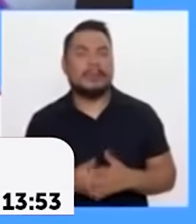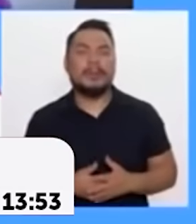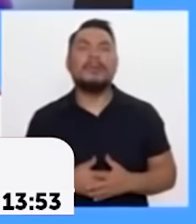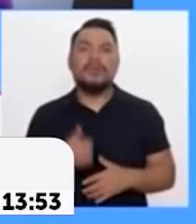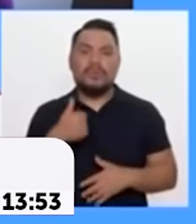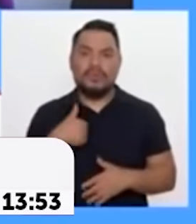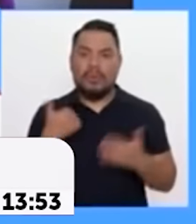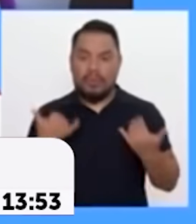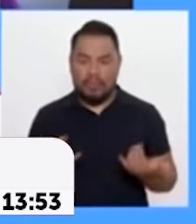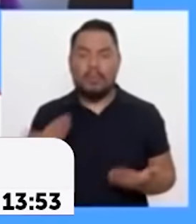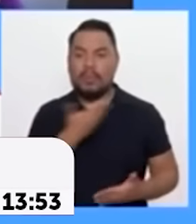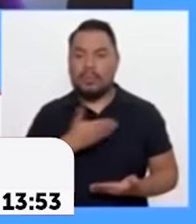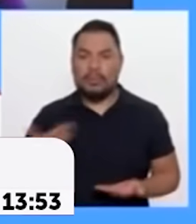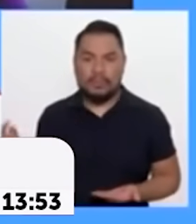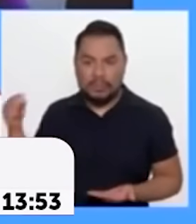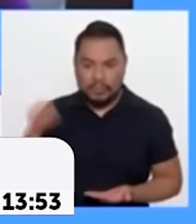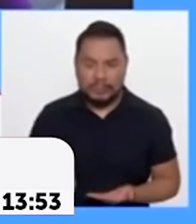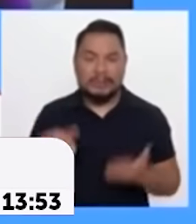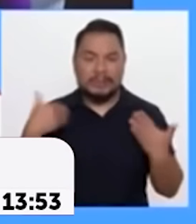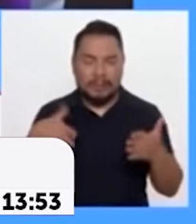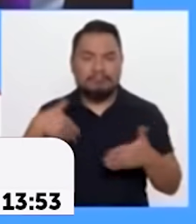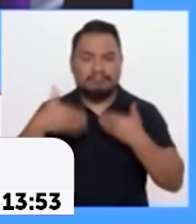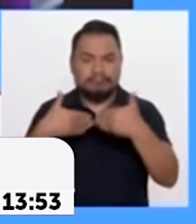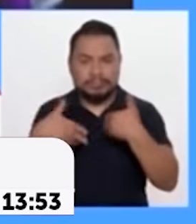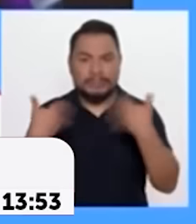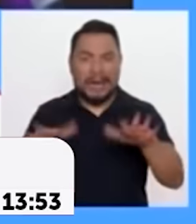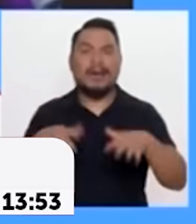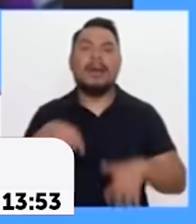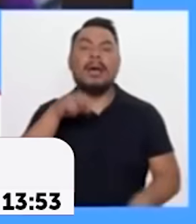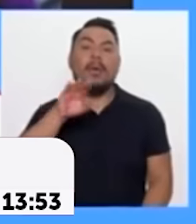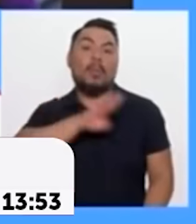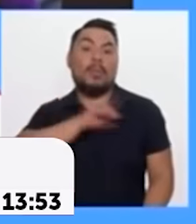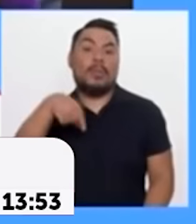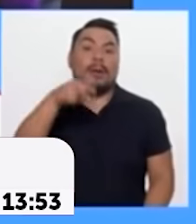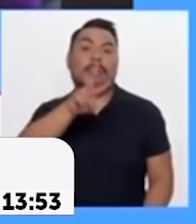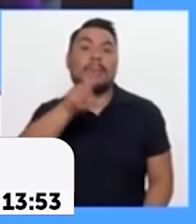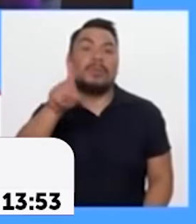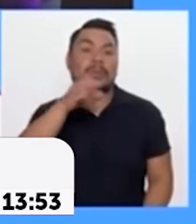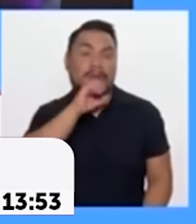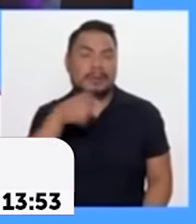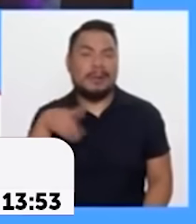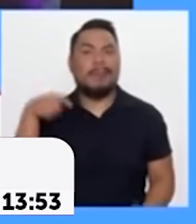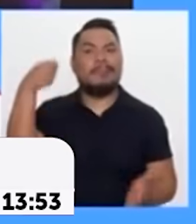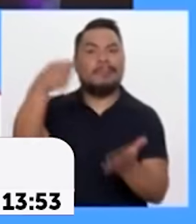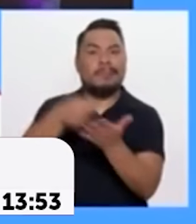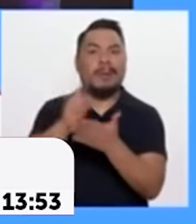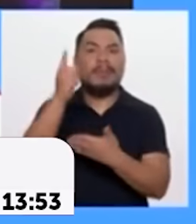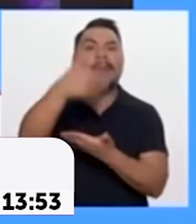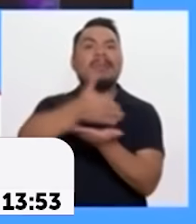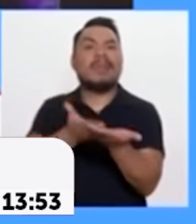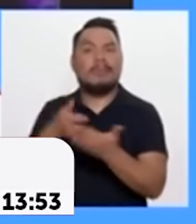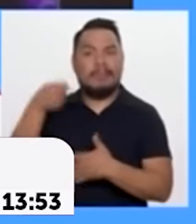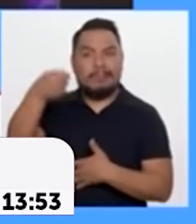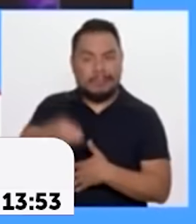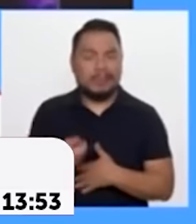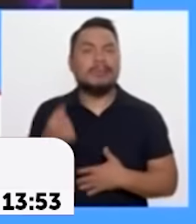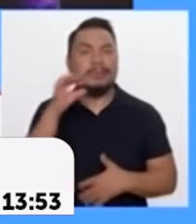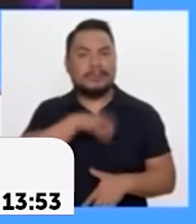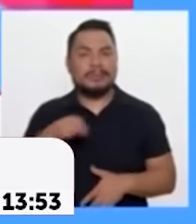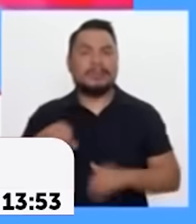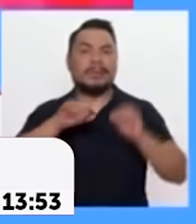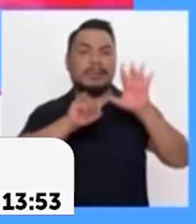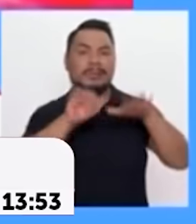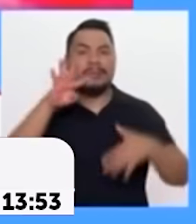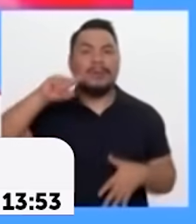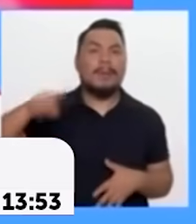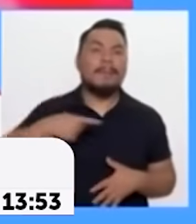jueves 21 se iniciará la devolución con una primera etapa a favor de 64,000 personas, para